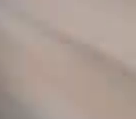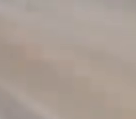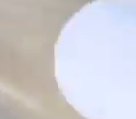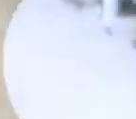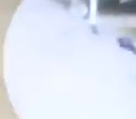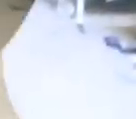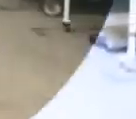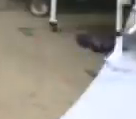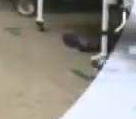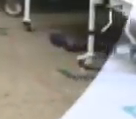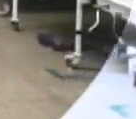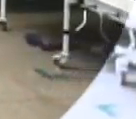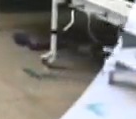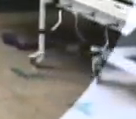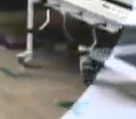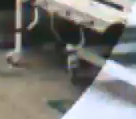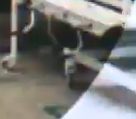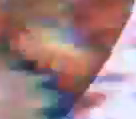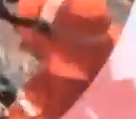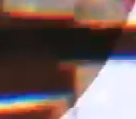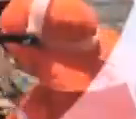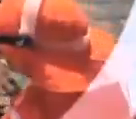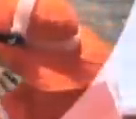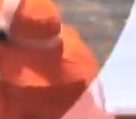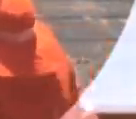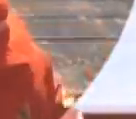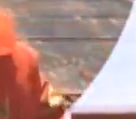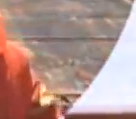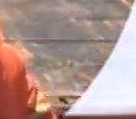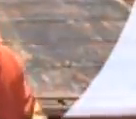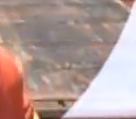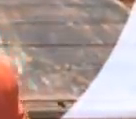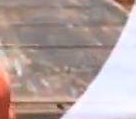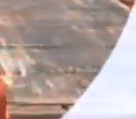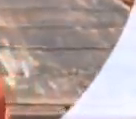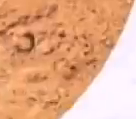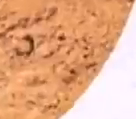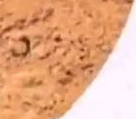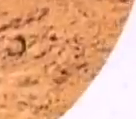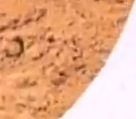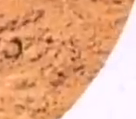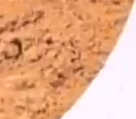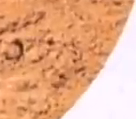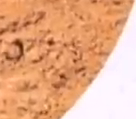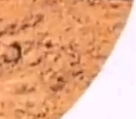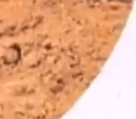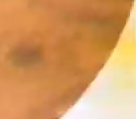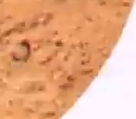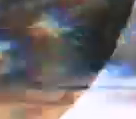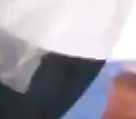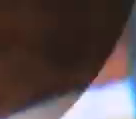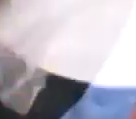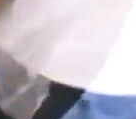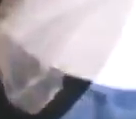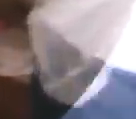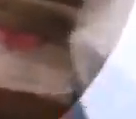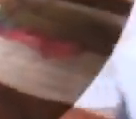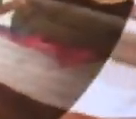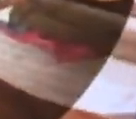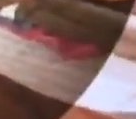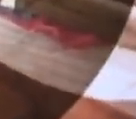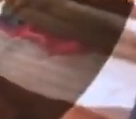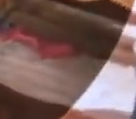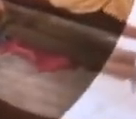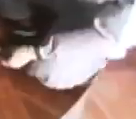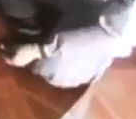la vacuna. La primera semana de marzo ha sido la más letal para Brasil, batiendo récords de casos y muertes durante